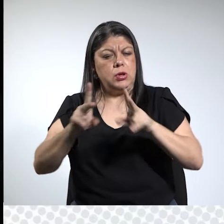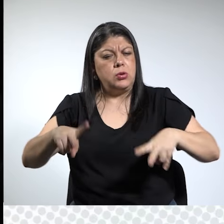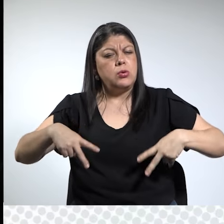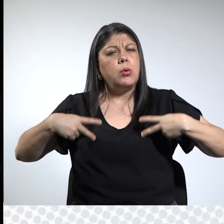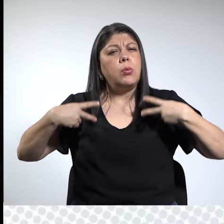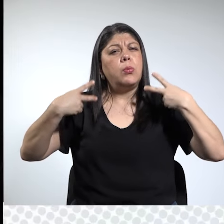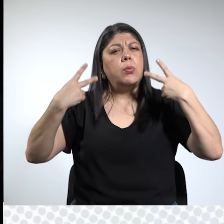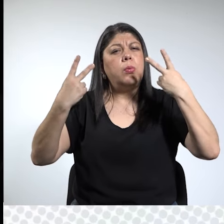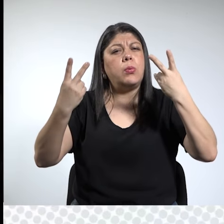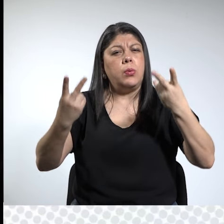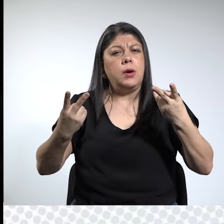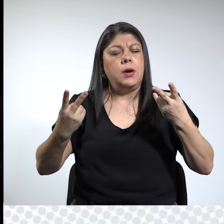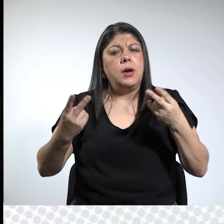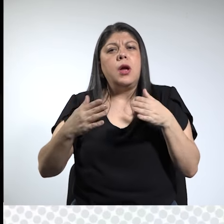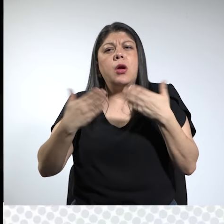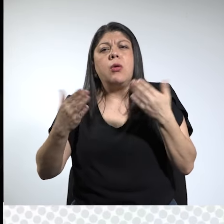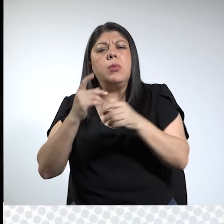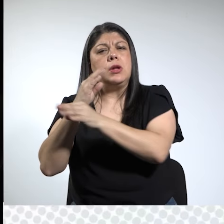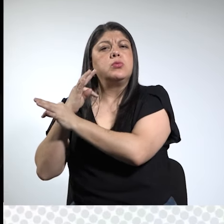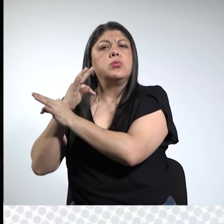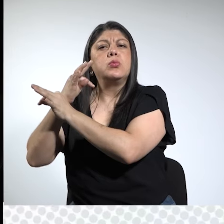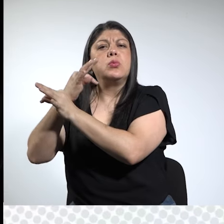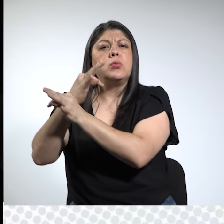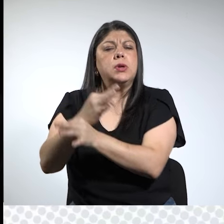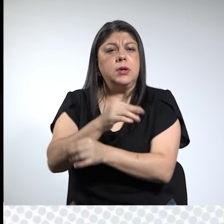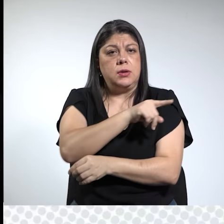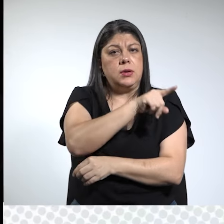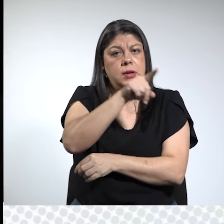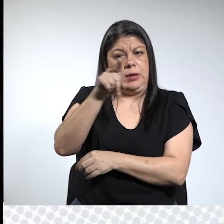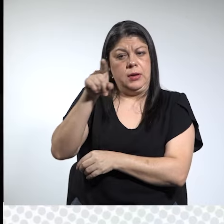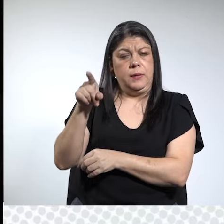sus vidas, es las tradiciones que ellos